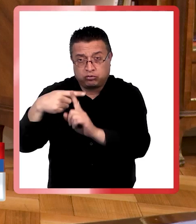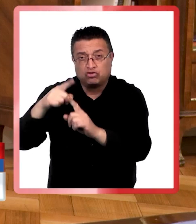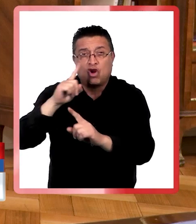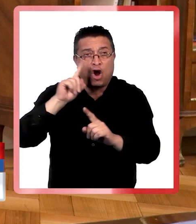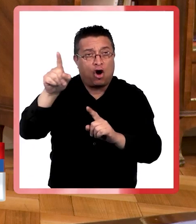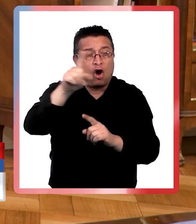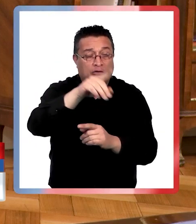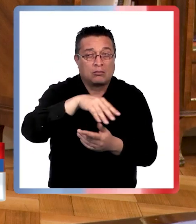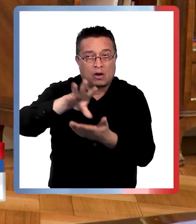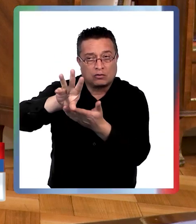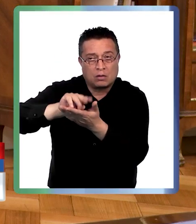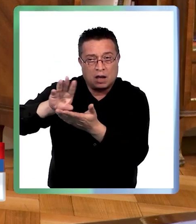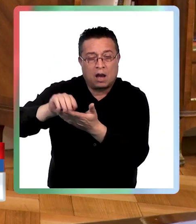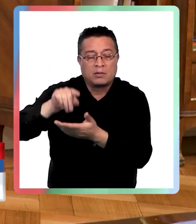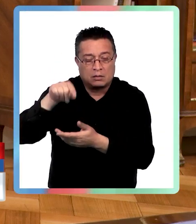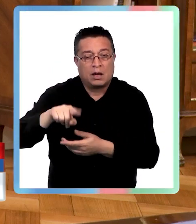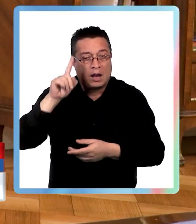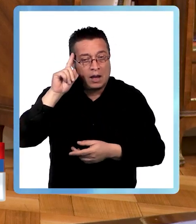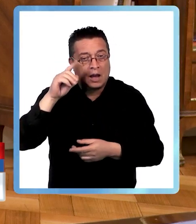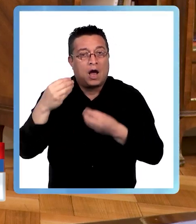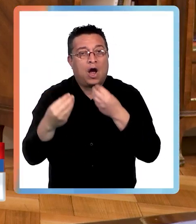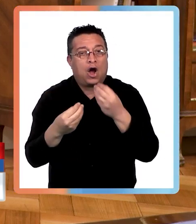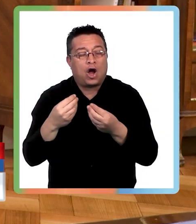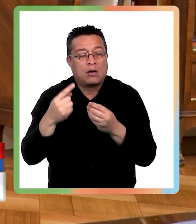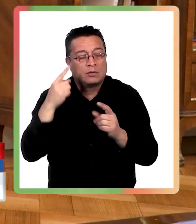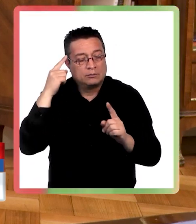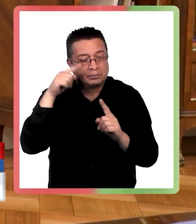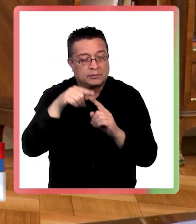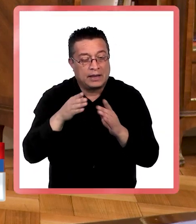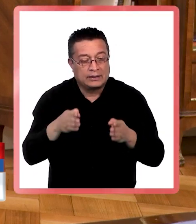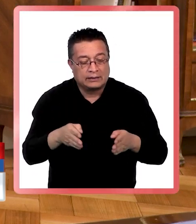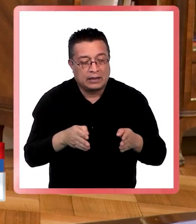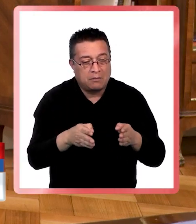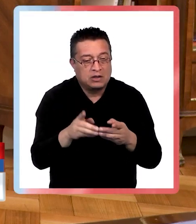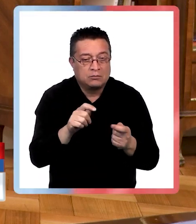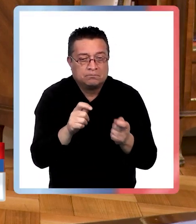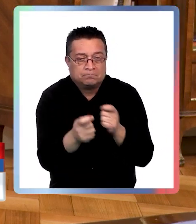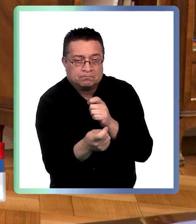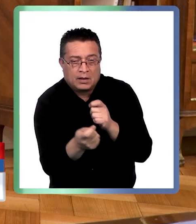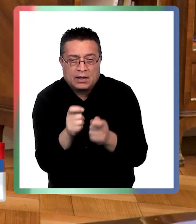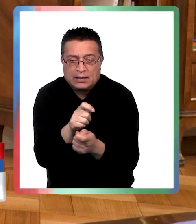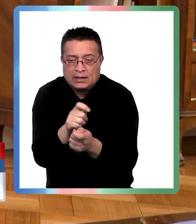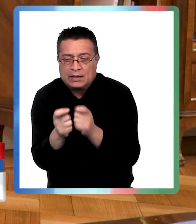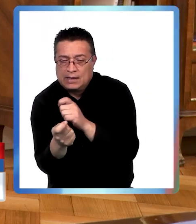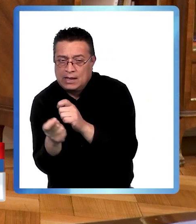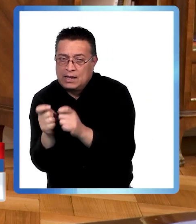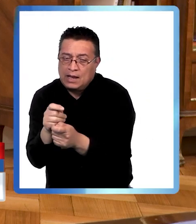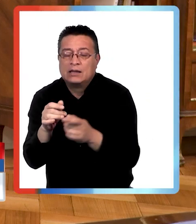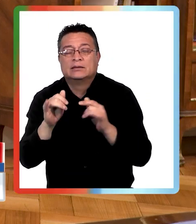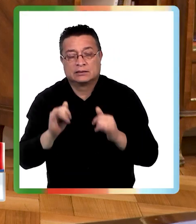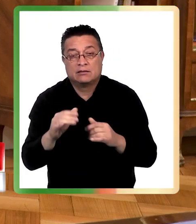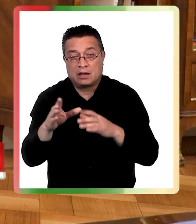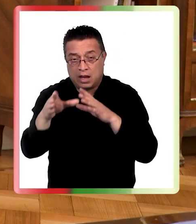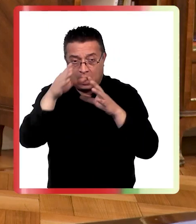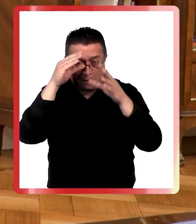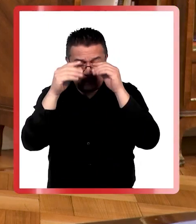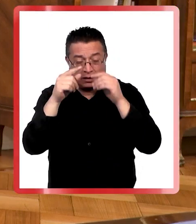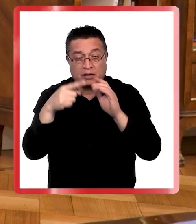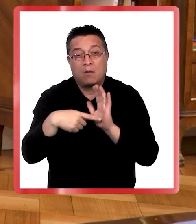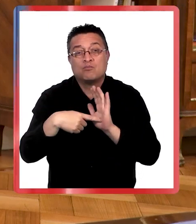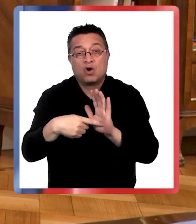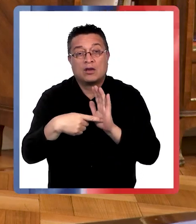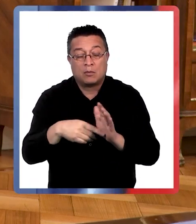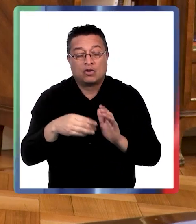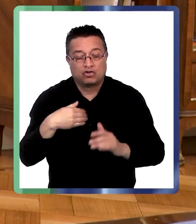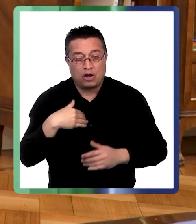cuenta que los países partieron con un diseño de dónde querían llegar y en el camino tuvieron que irlo corrigiendo muchas veces. Porque la experiencia te va mostrando